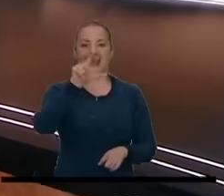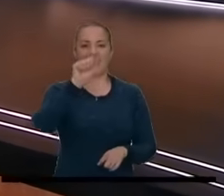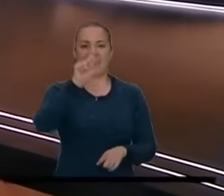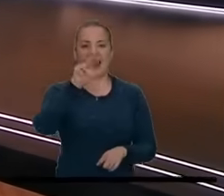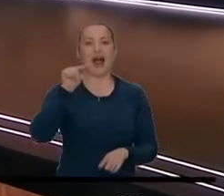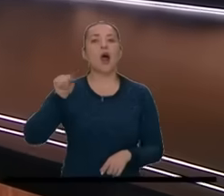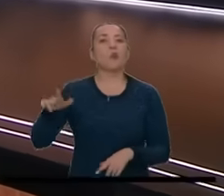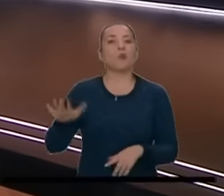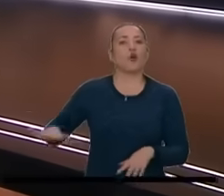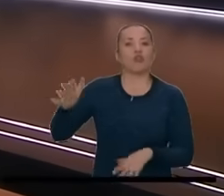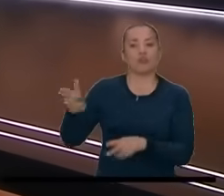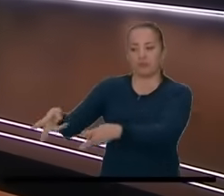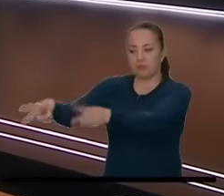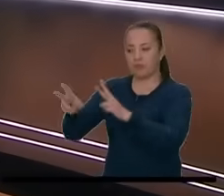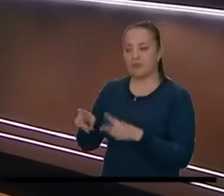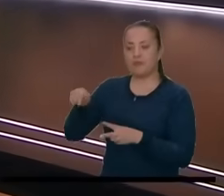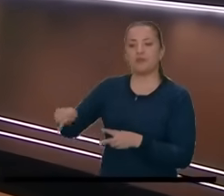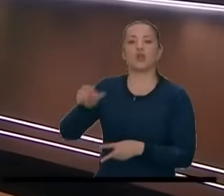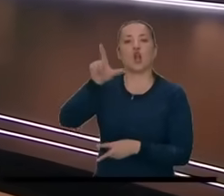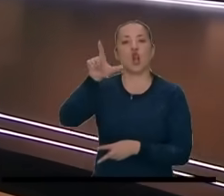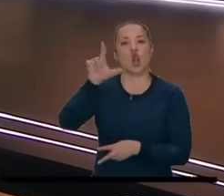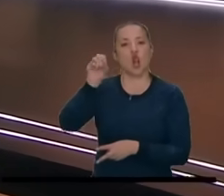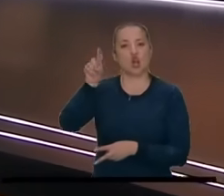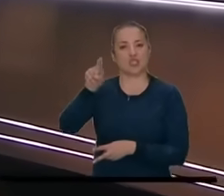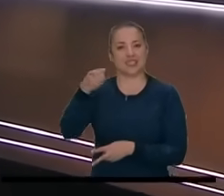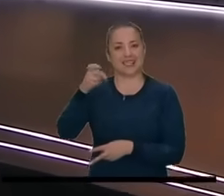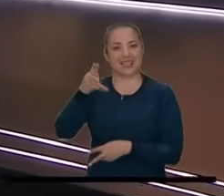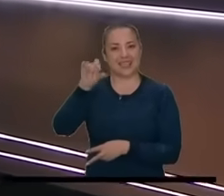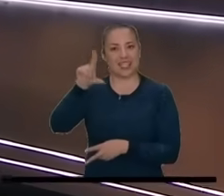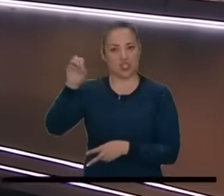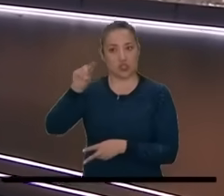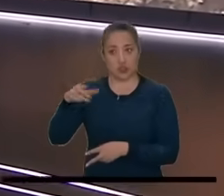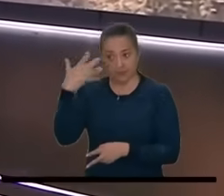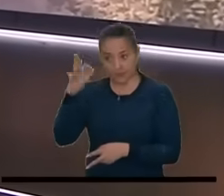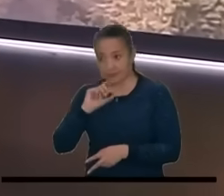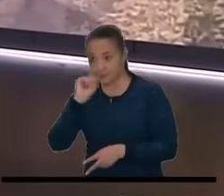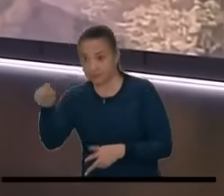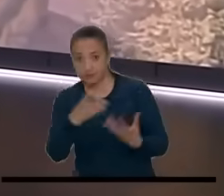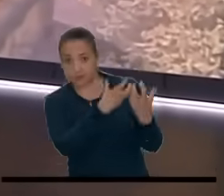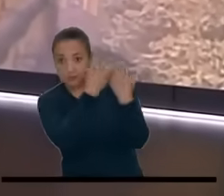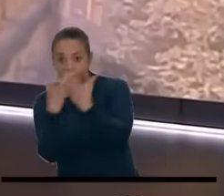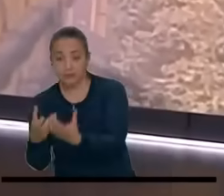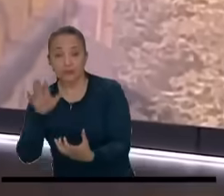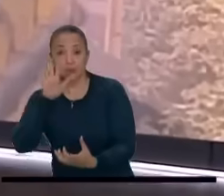Los Grillos. Diego, ¿ya se encuentra allí también la comisión del gobierno en el lugar?